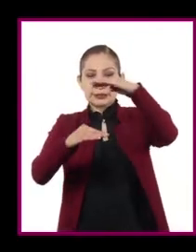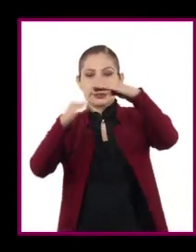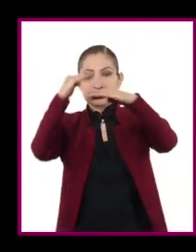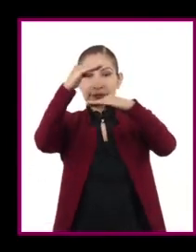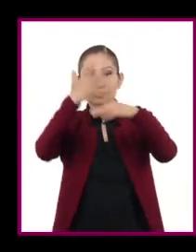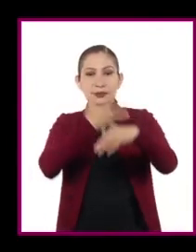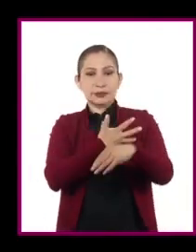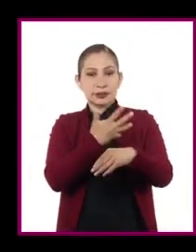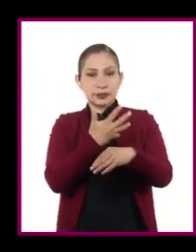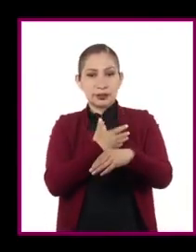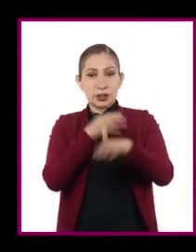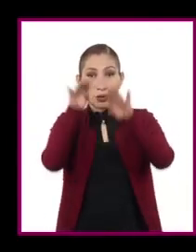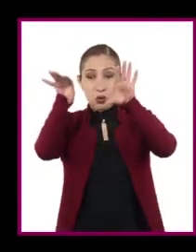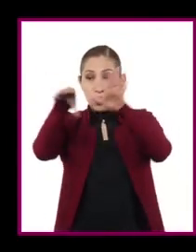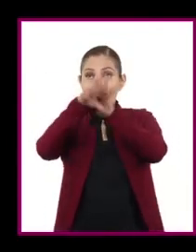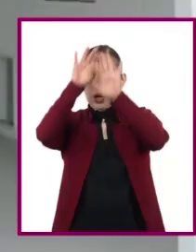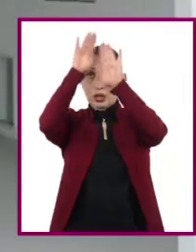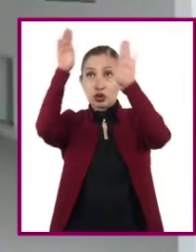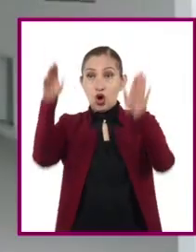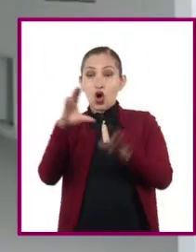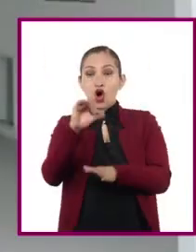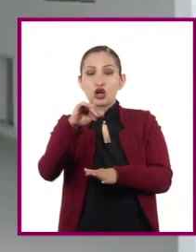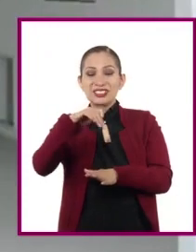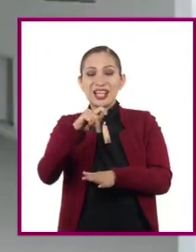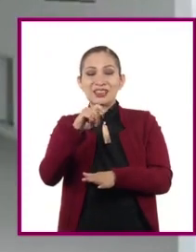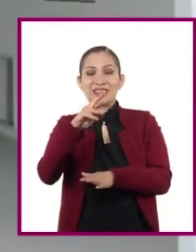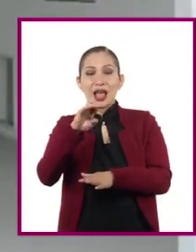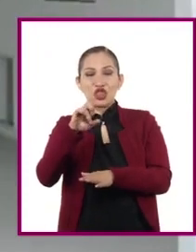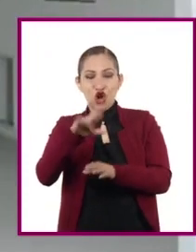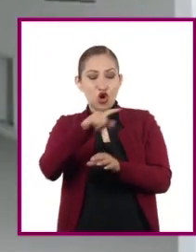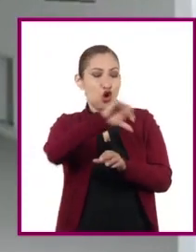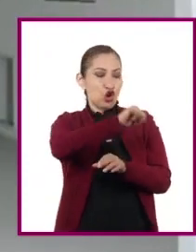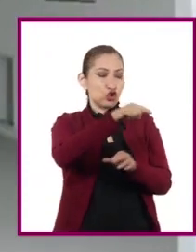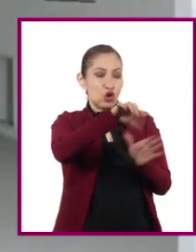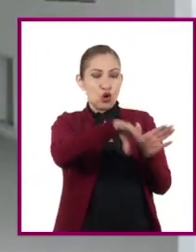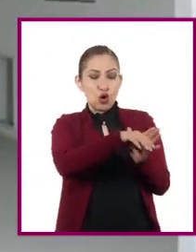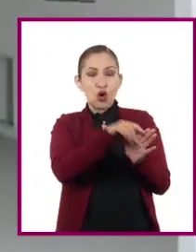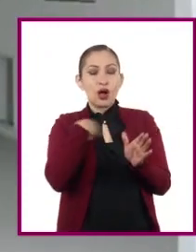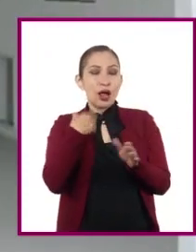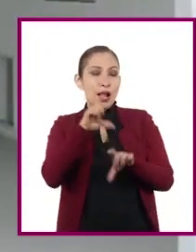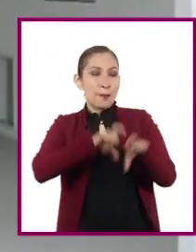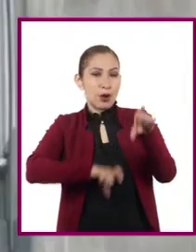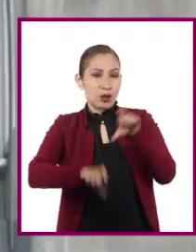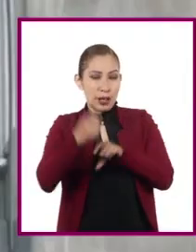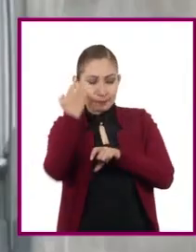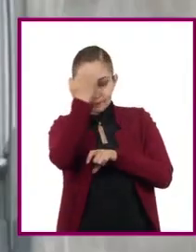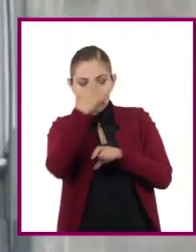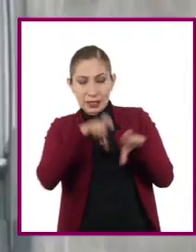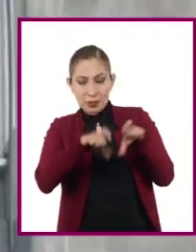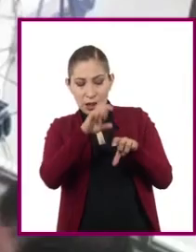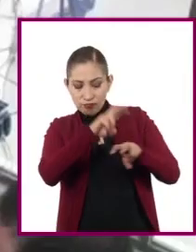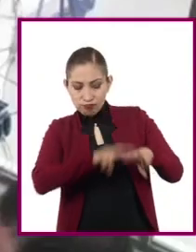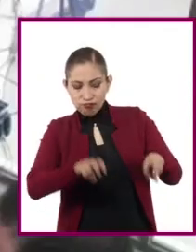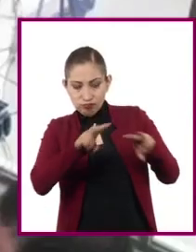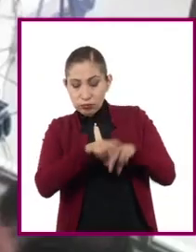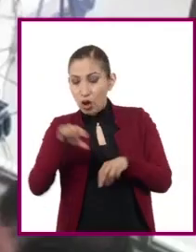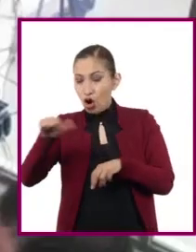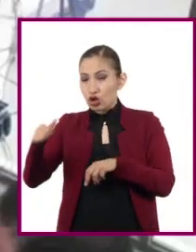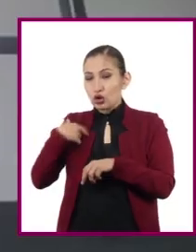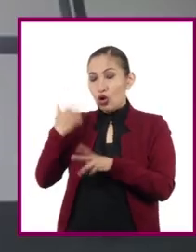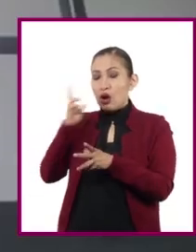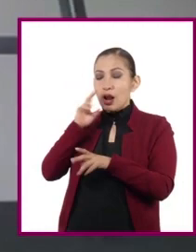que tiene un cuarto para el concentrador, un laboratorio de química analítica, un laboratorio